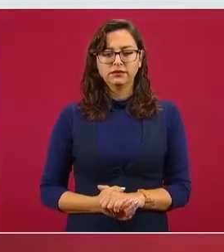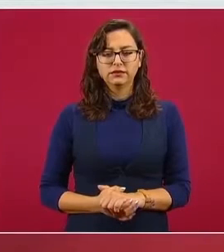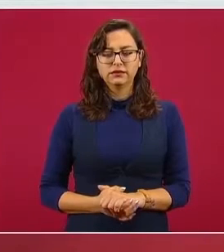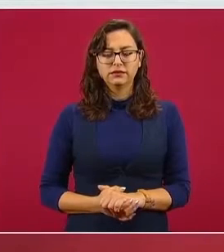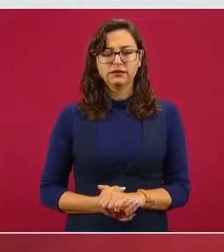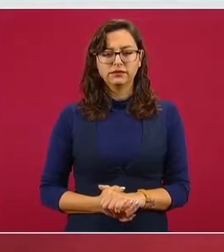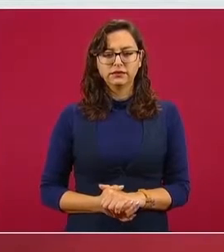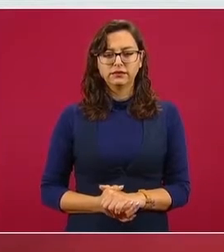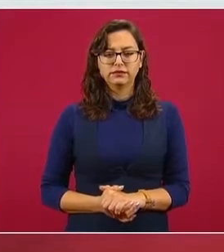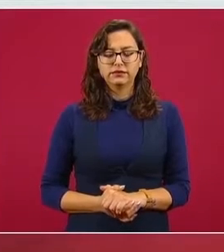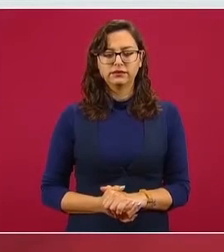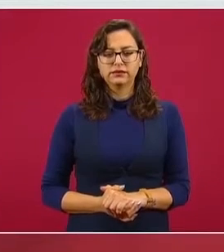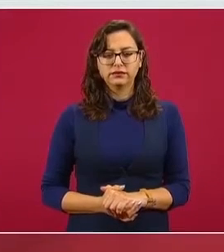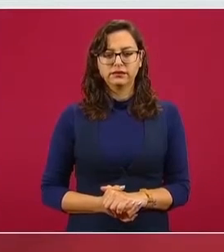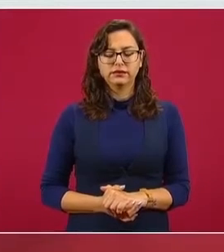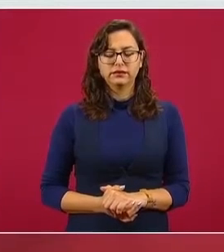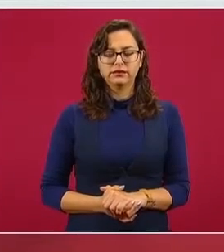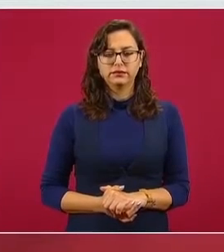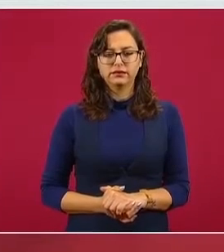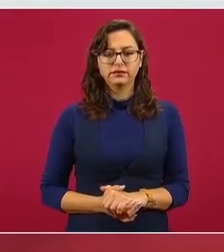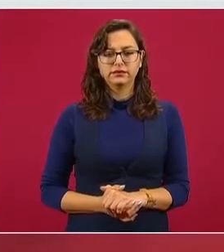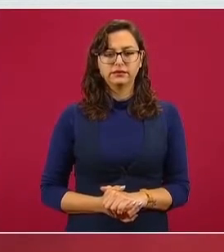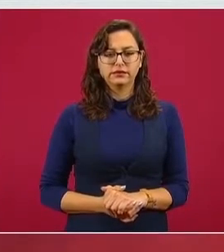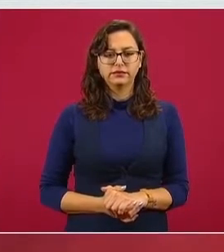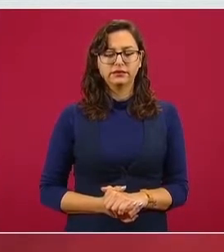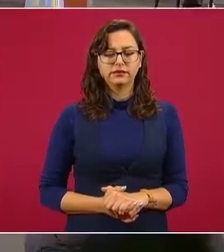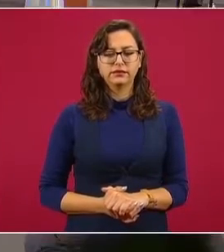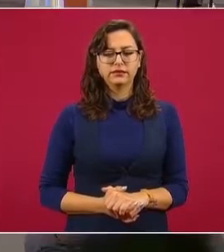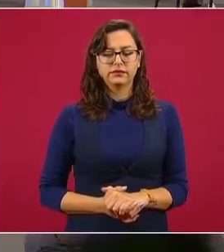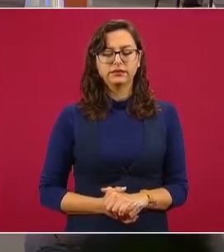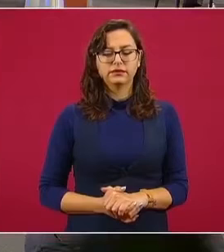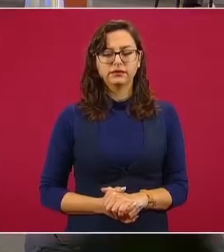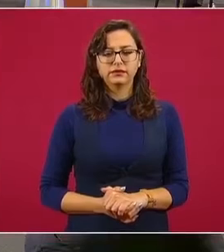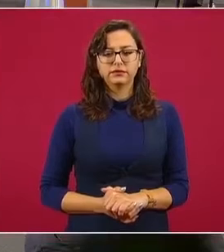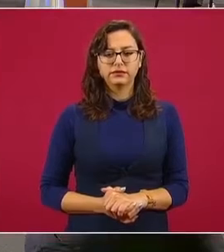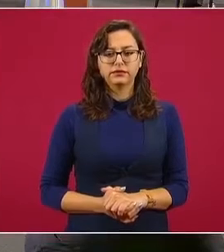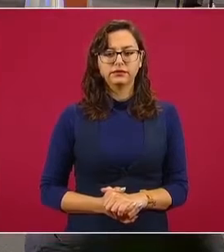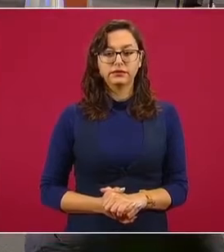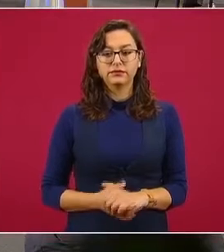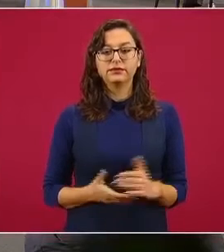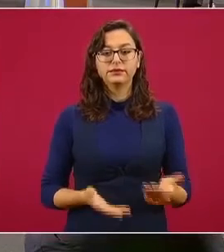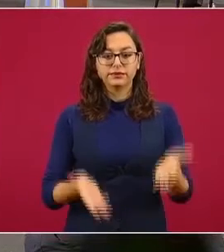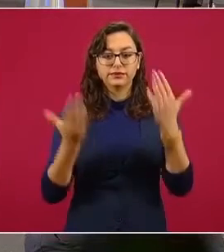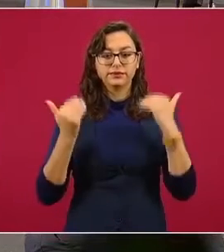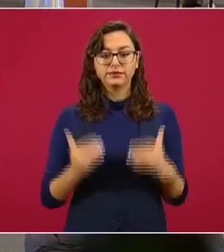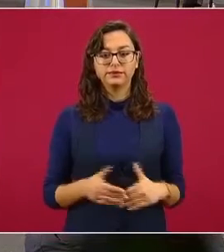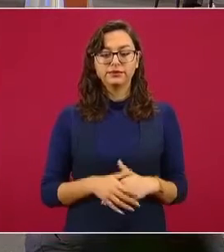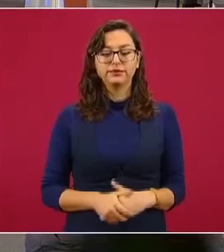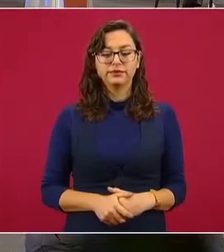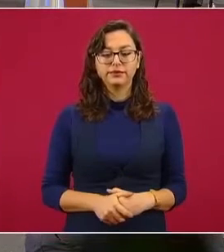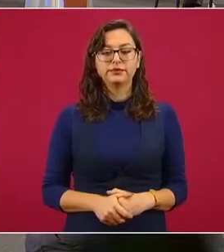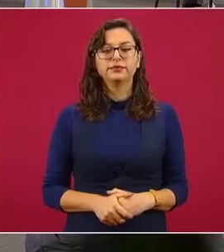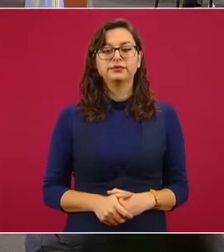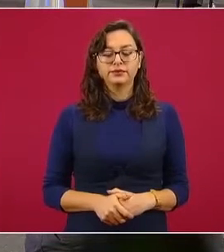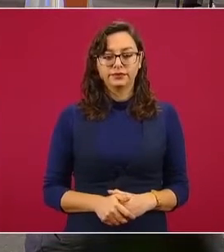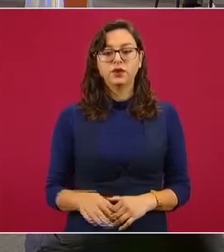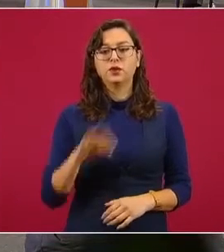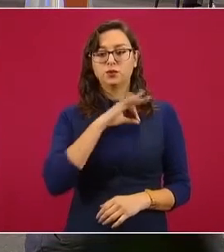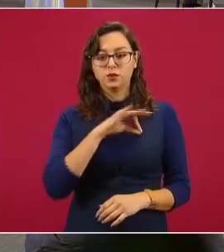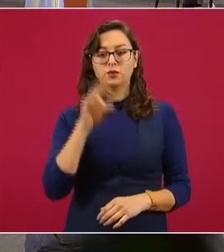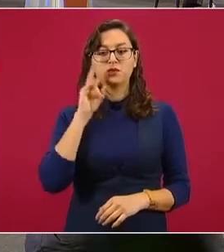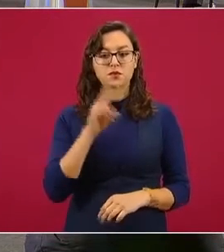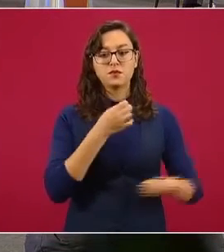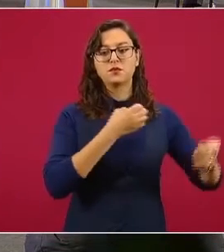punto máximo al que llegamos en julio. La siguiente. Ahora sí, entidad por